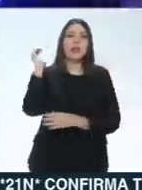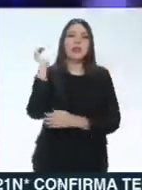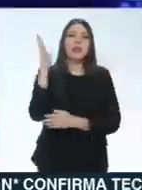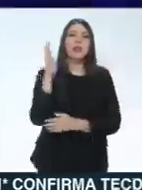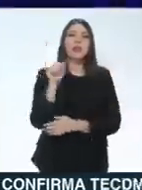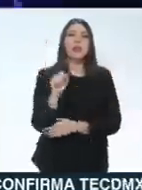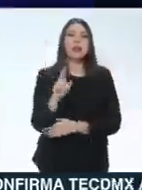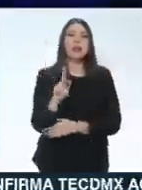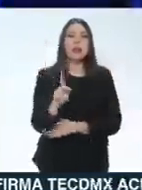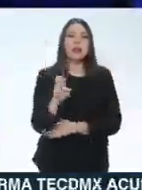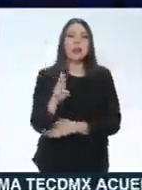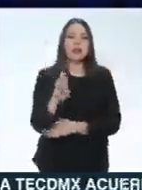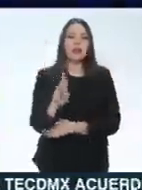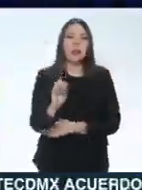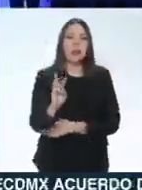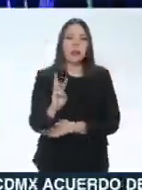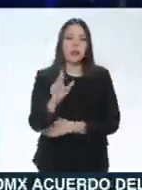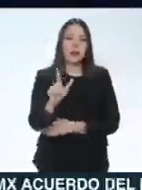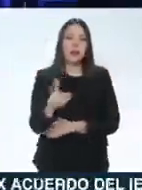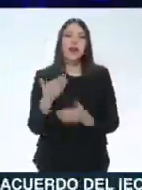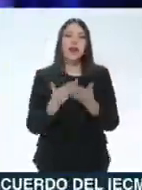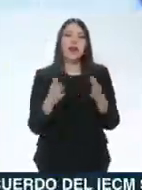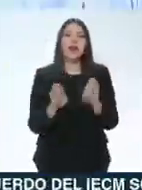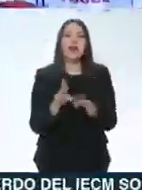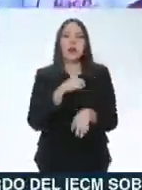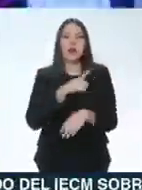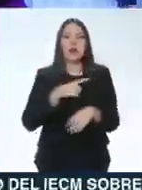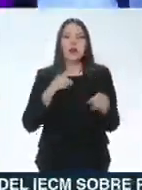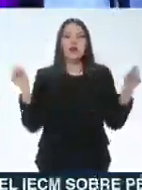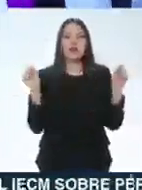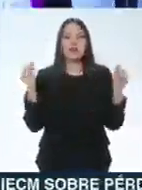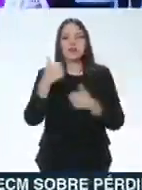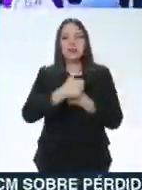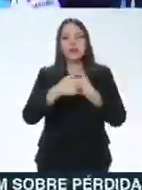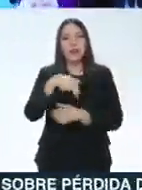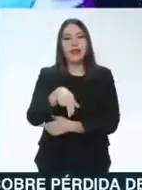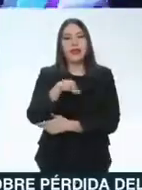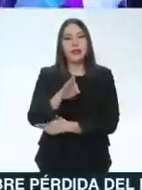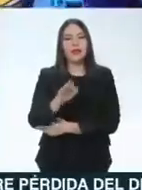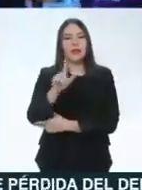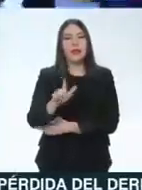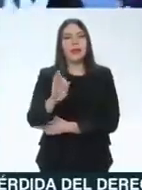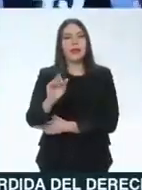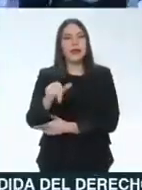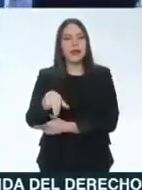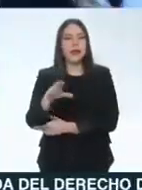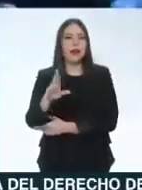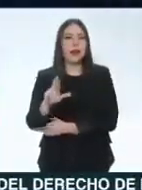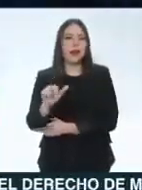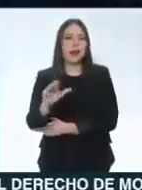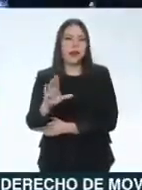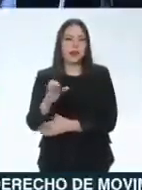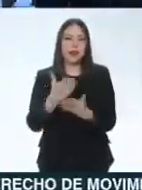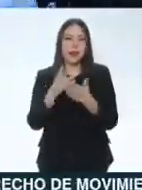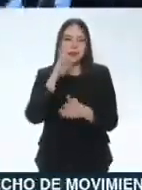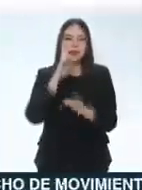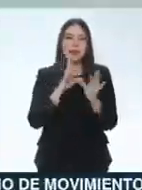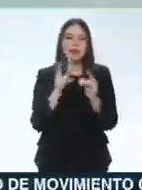mejor forma de hacerlo que ejercitándose en la carrera NFL Fan Race. Así que vamos a conocer todos los